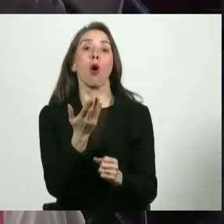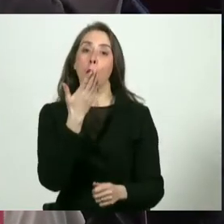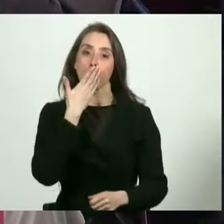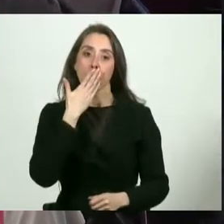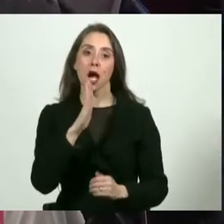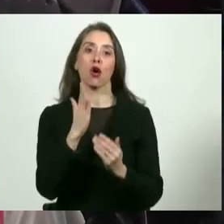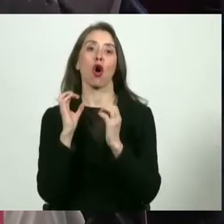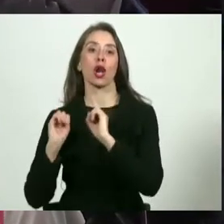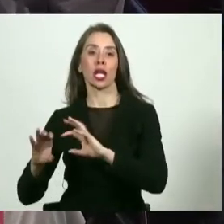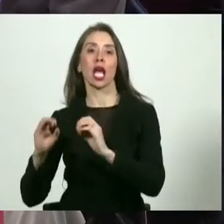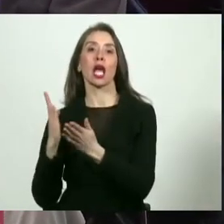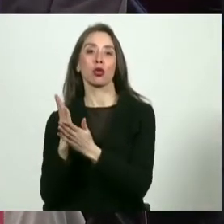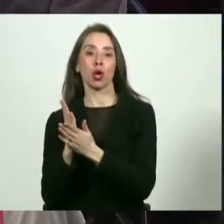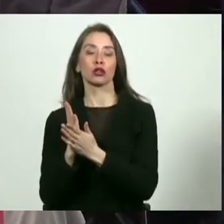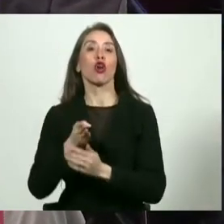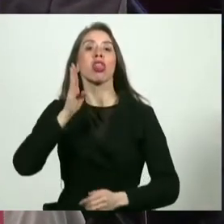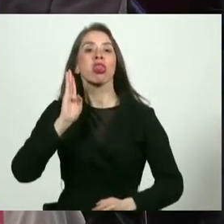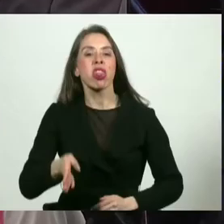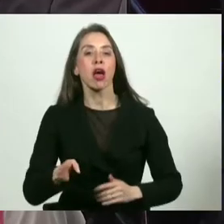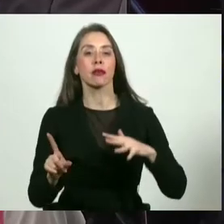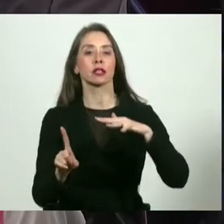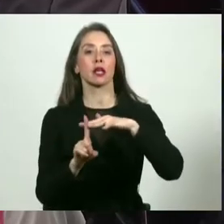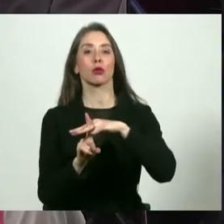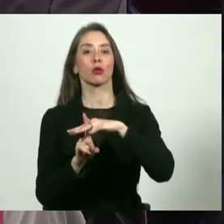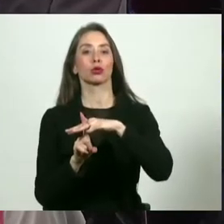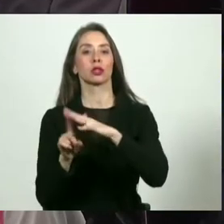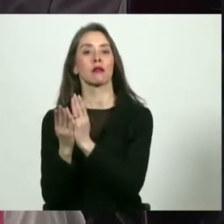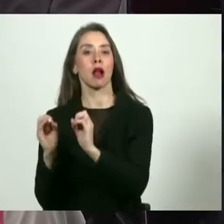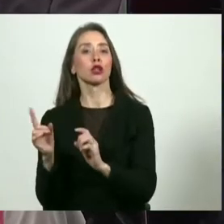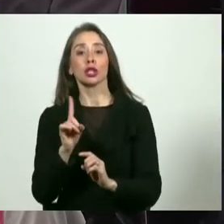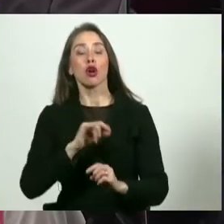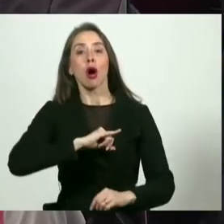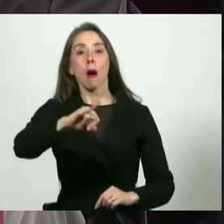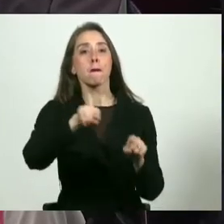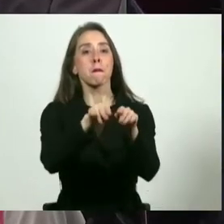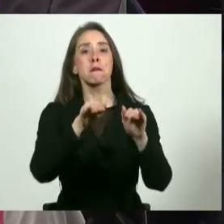la educación, y la educación debe ser inclusiva, o si no vamos a seguir